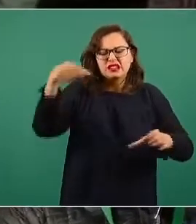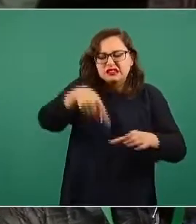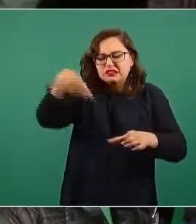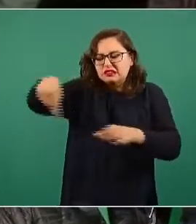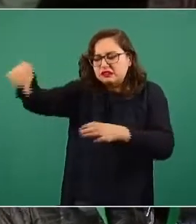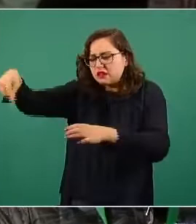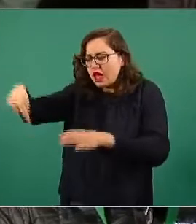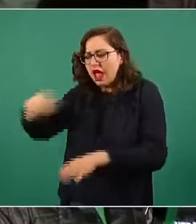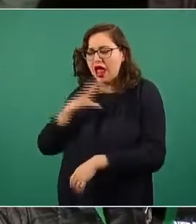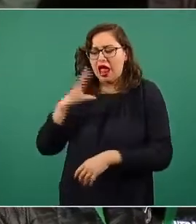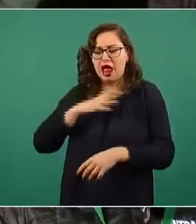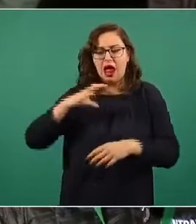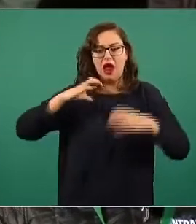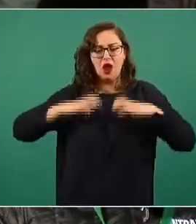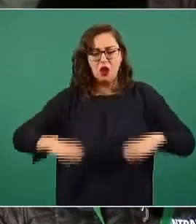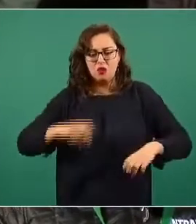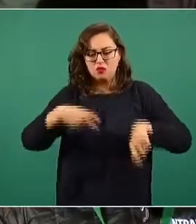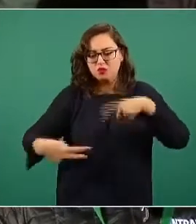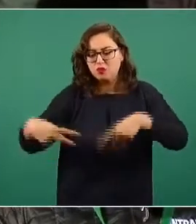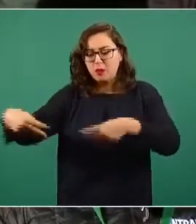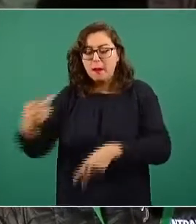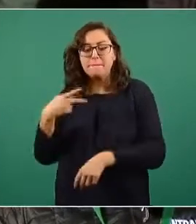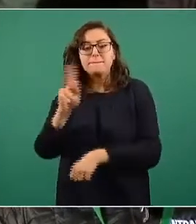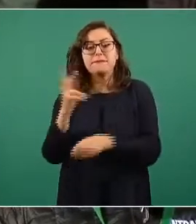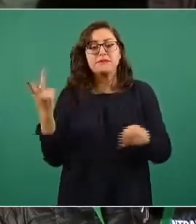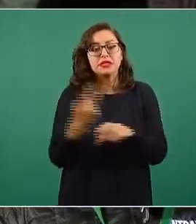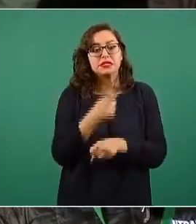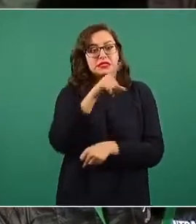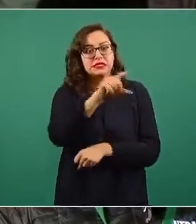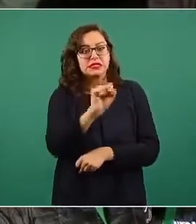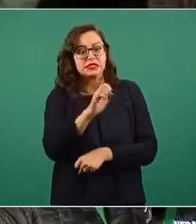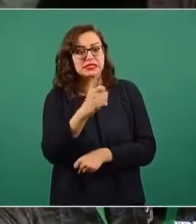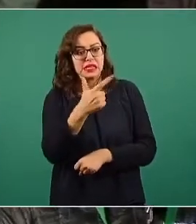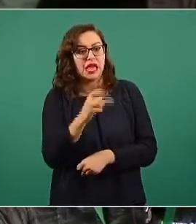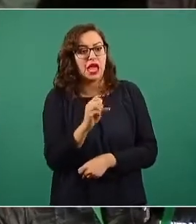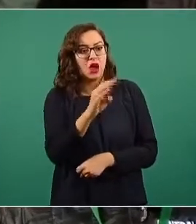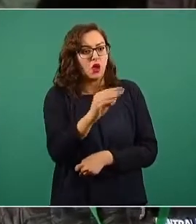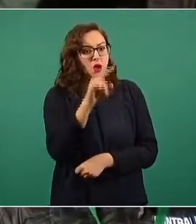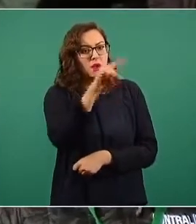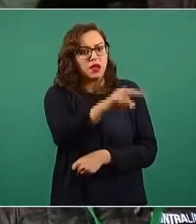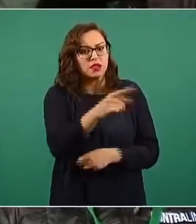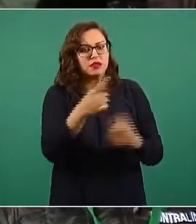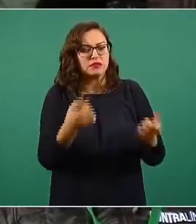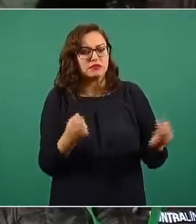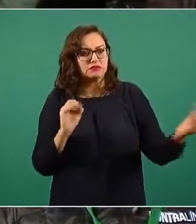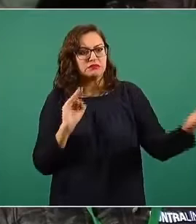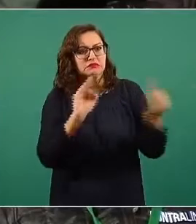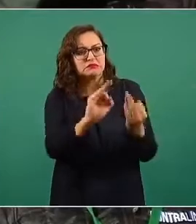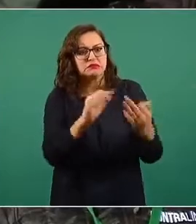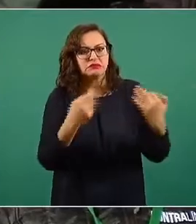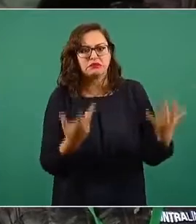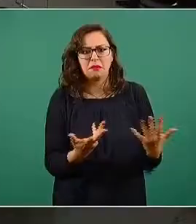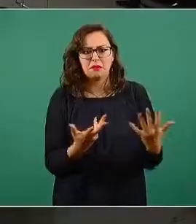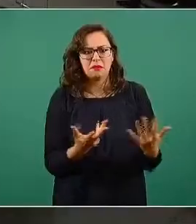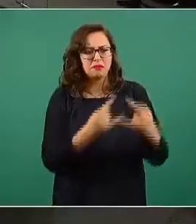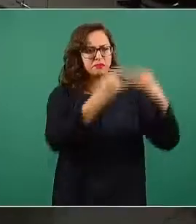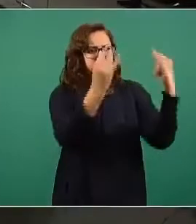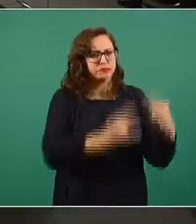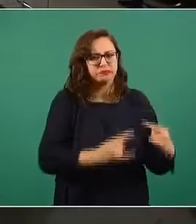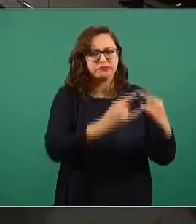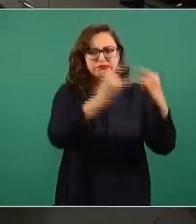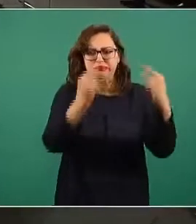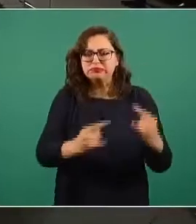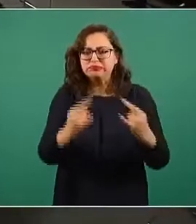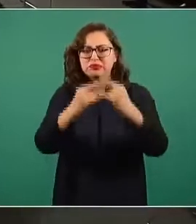ya prácticamente parece un pues campamento de refugiados, según nos comentan. Los colectivos